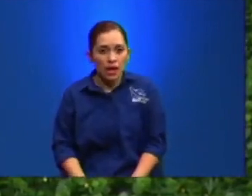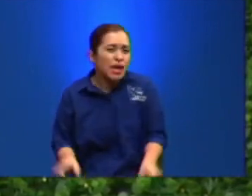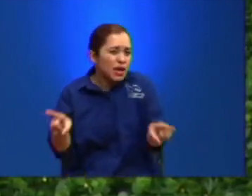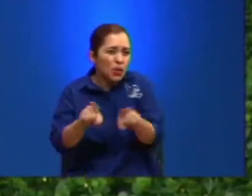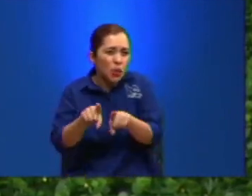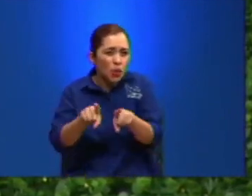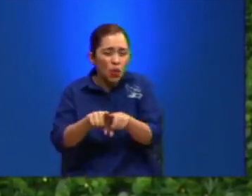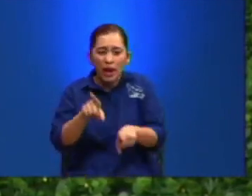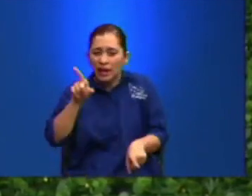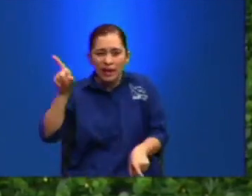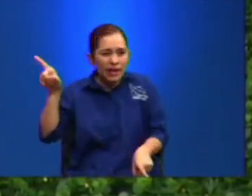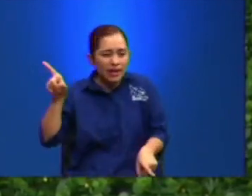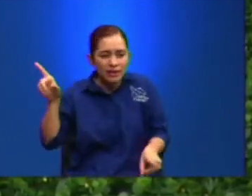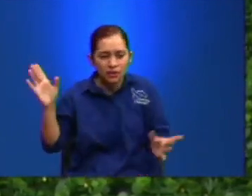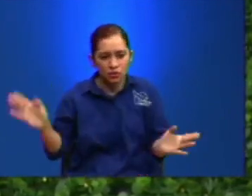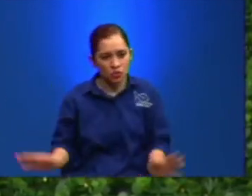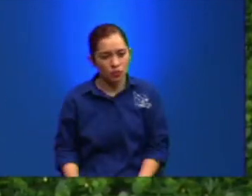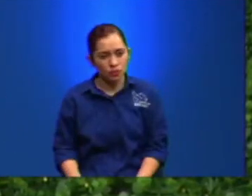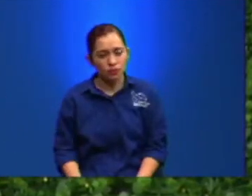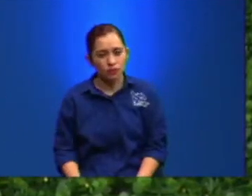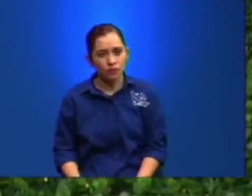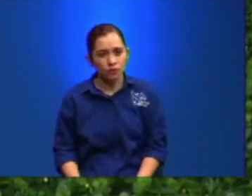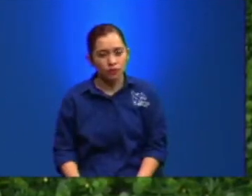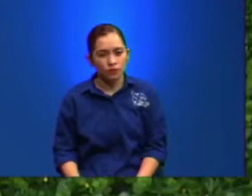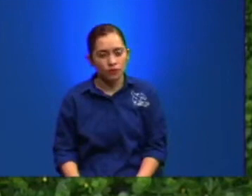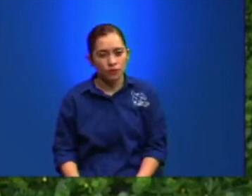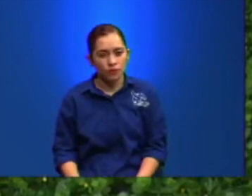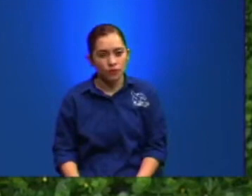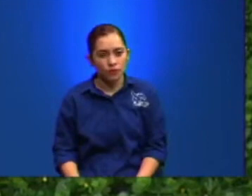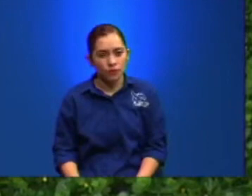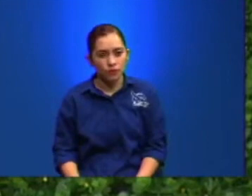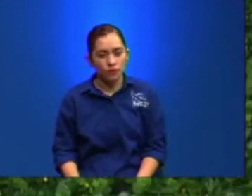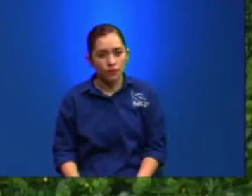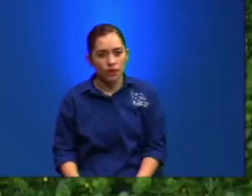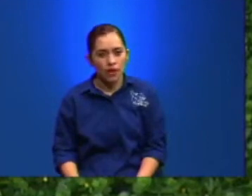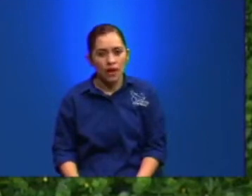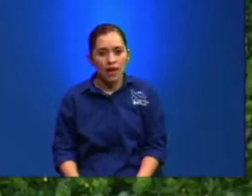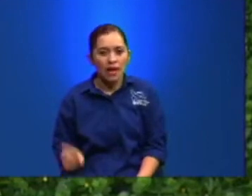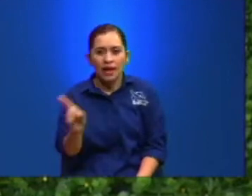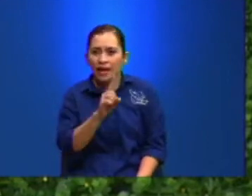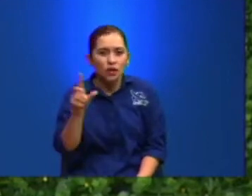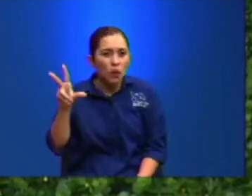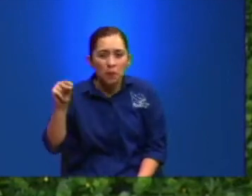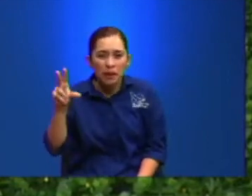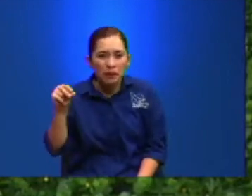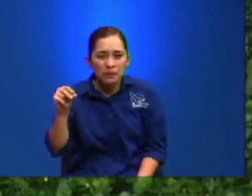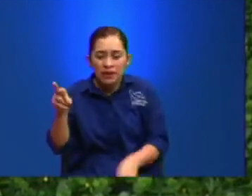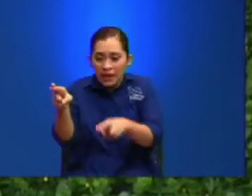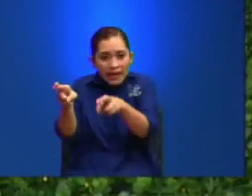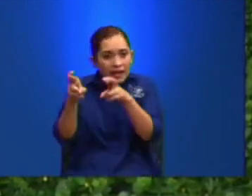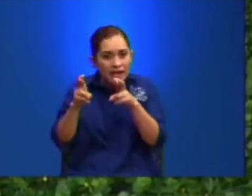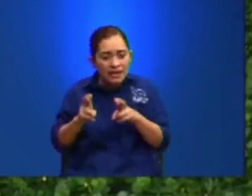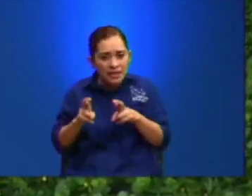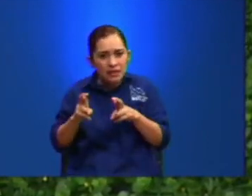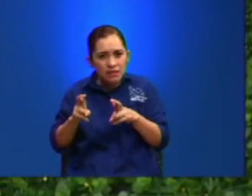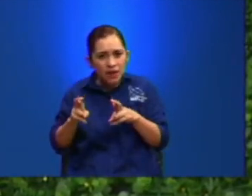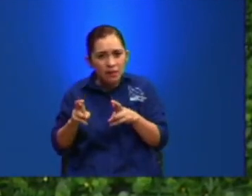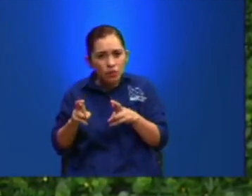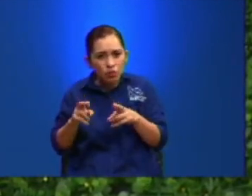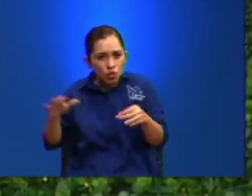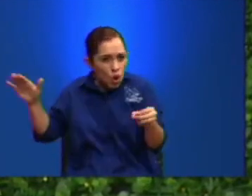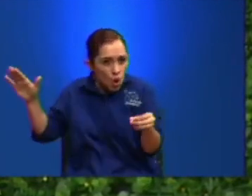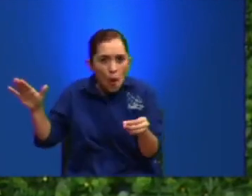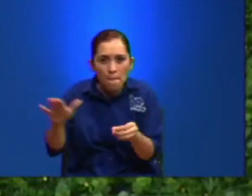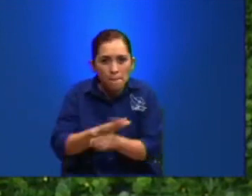está designado para recibir el amor y que sólo la mitad del amor está funcionando en eso solo esta